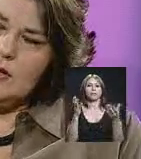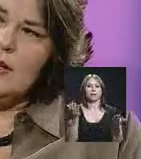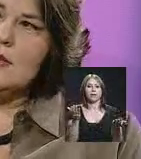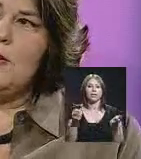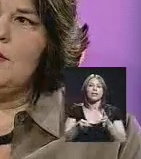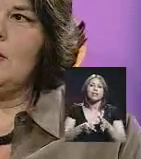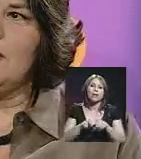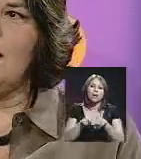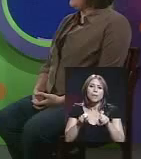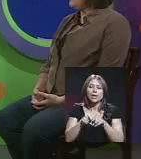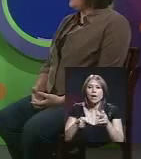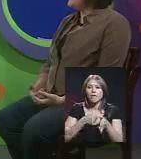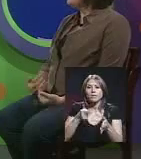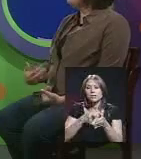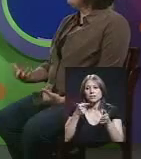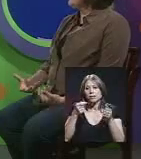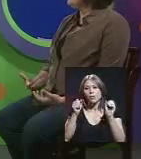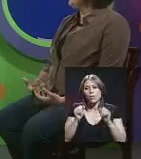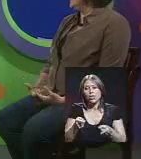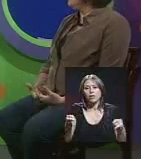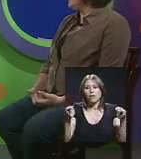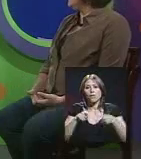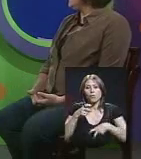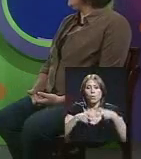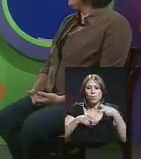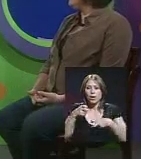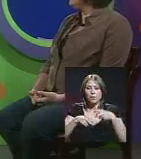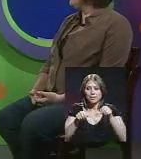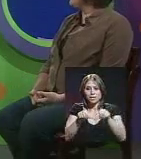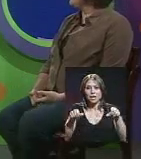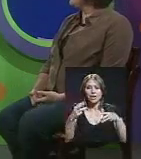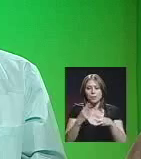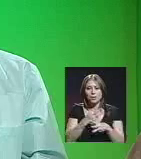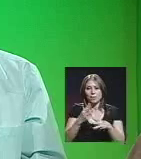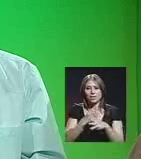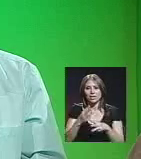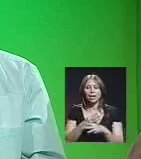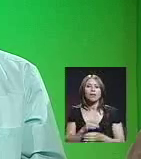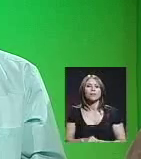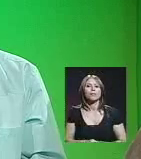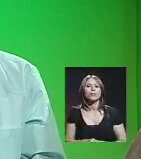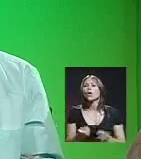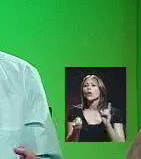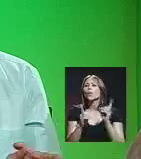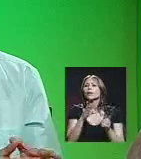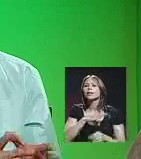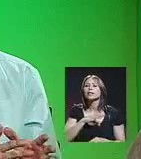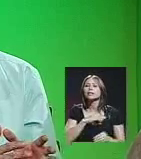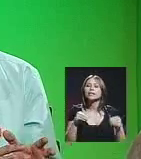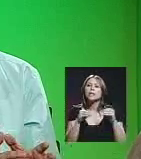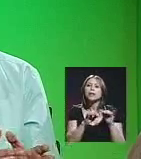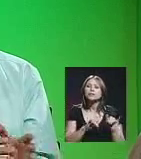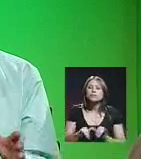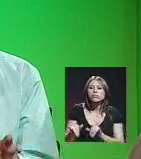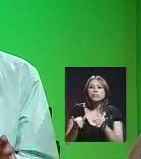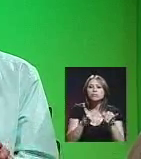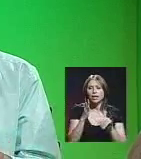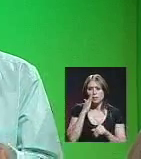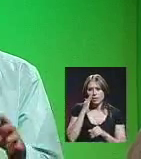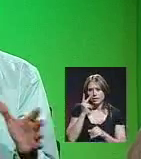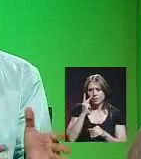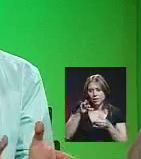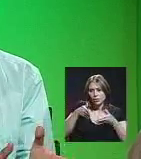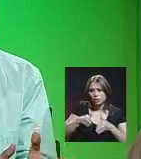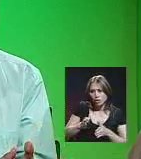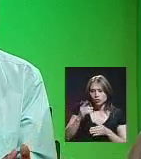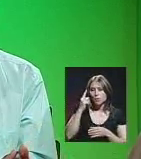en ocasiones puede provocar problemas en la parte de matemática. Ahora, ¿cuáles suelen ser las características más comunes que las madres ven en sus hijos para